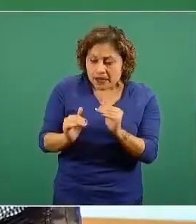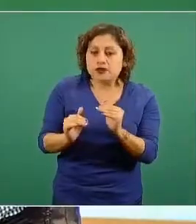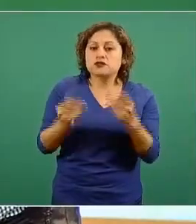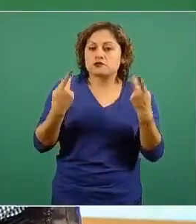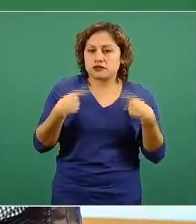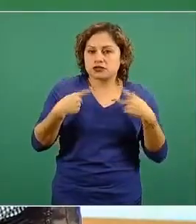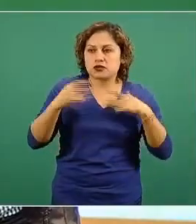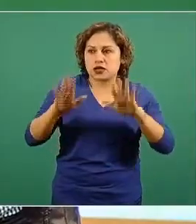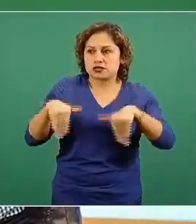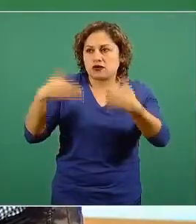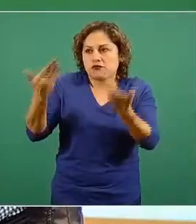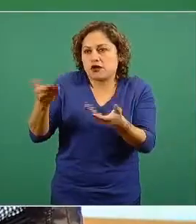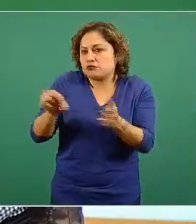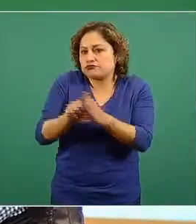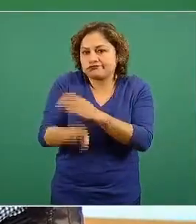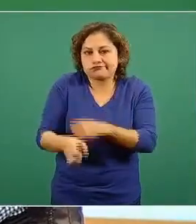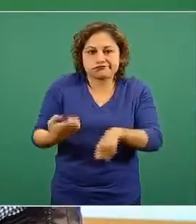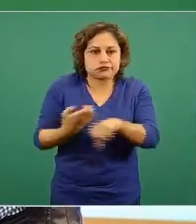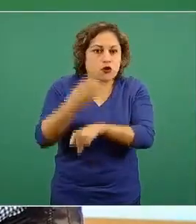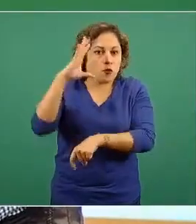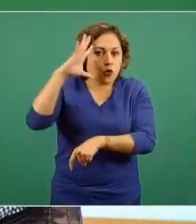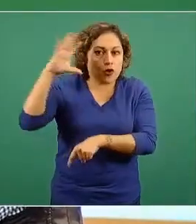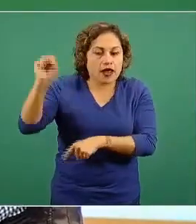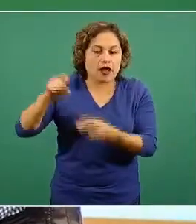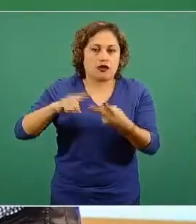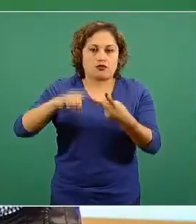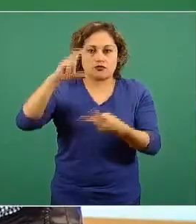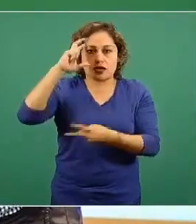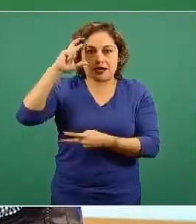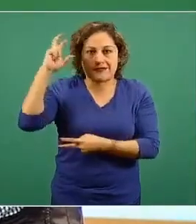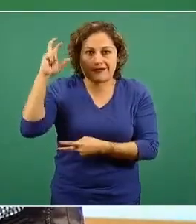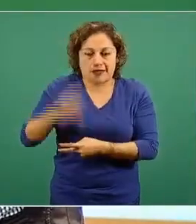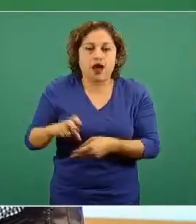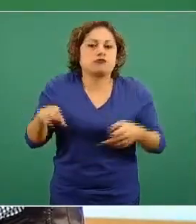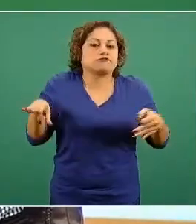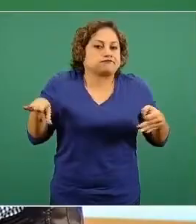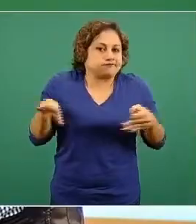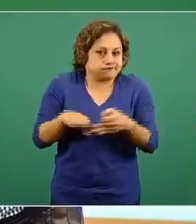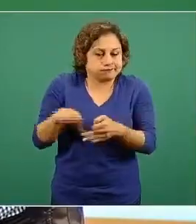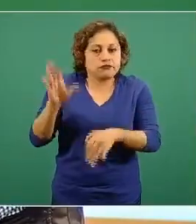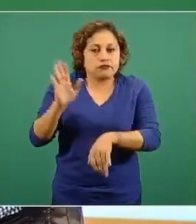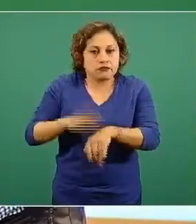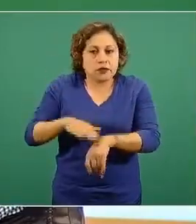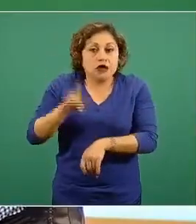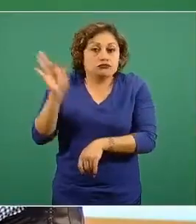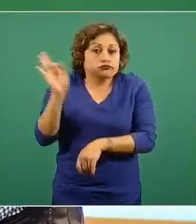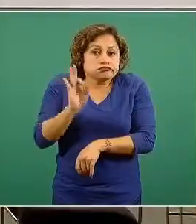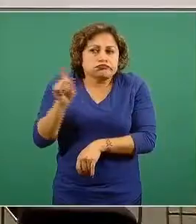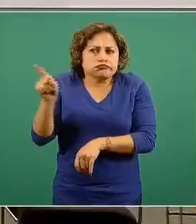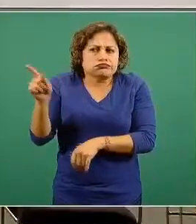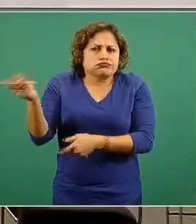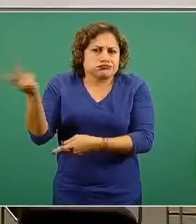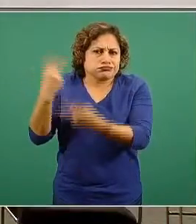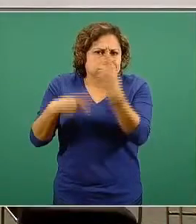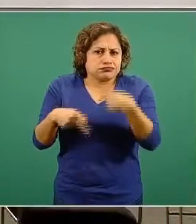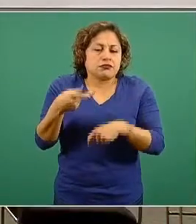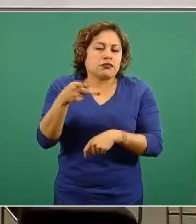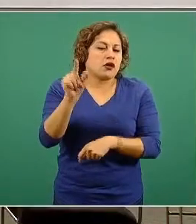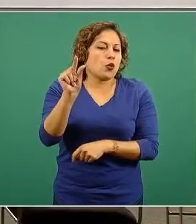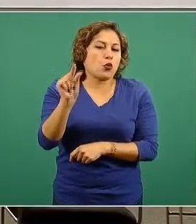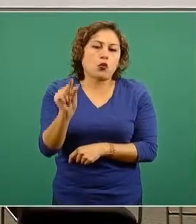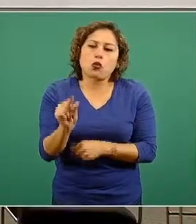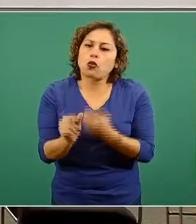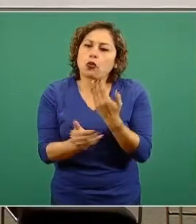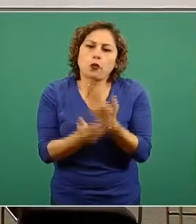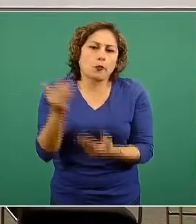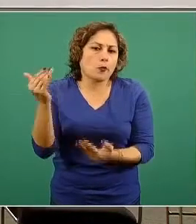por ejemplo el Estado de Morelos, de Hidalgo sobre todo, que digamos son los más cercanos, pero definitivamente son porcentajes menores.